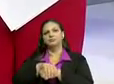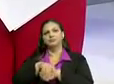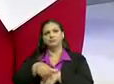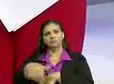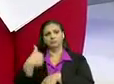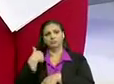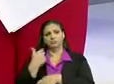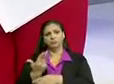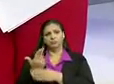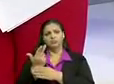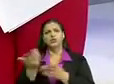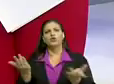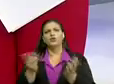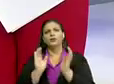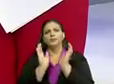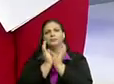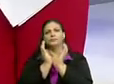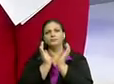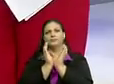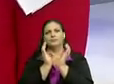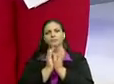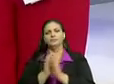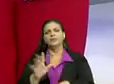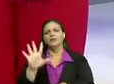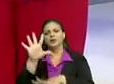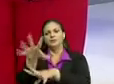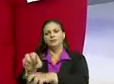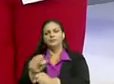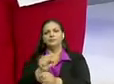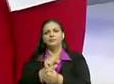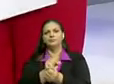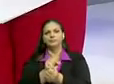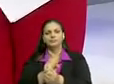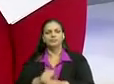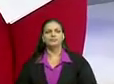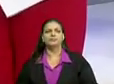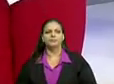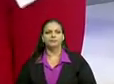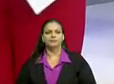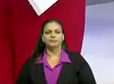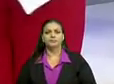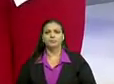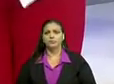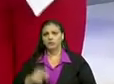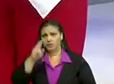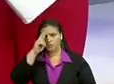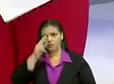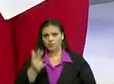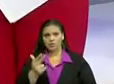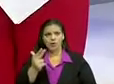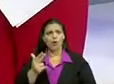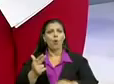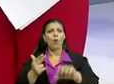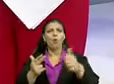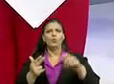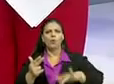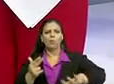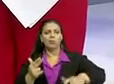armas de fuego en el Cantón Milagro, provincia del Guayas. Al parecer, las alquilaban a delincuentes.